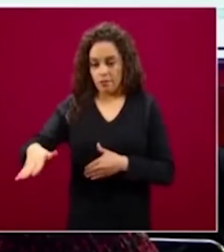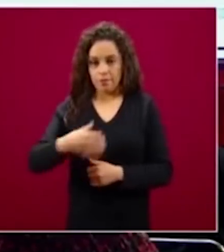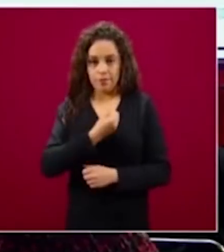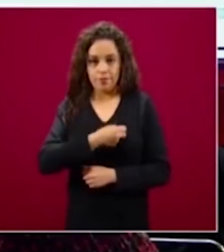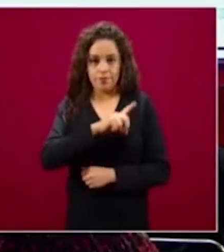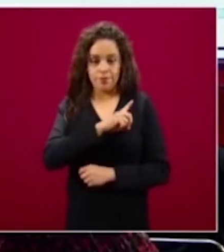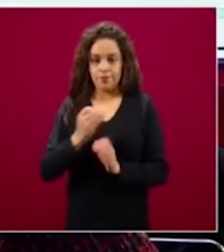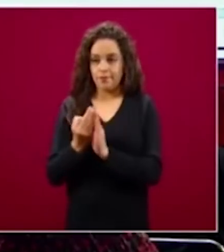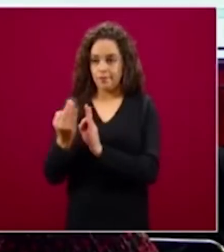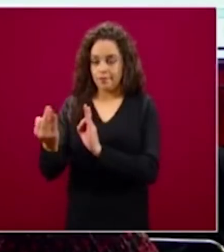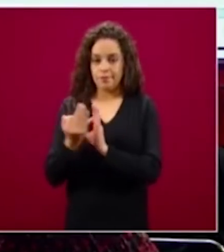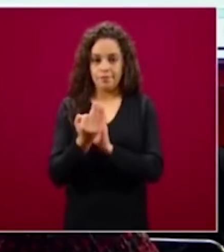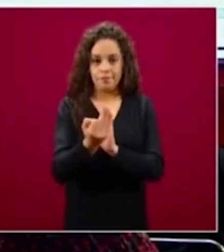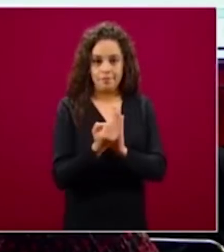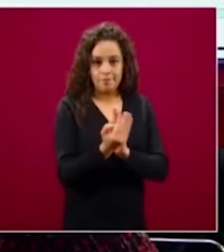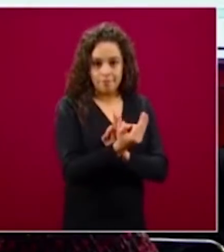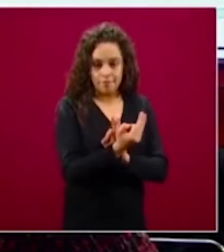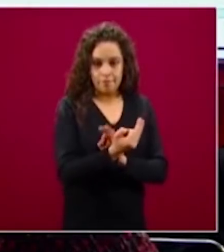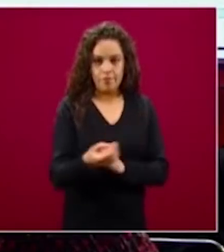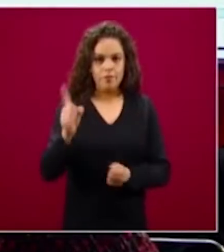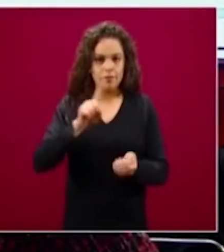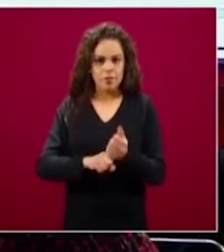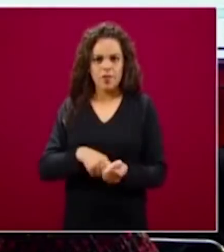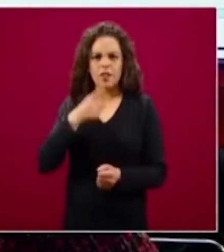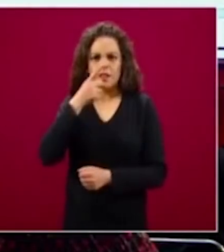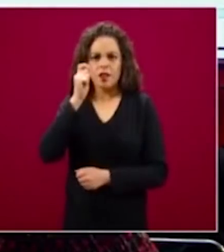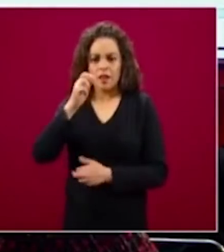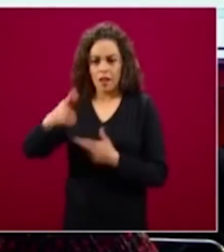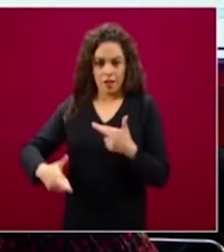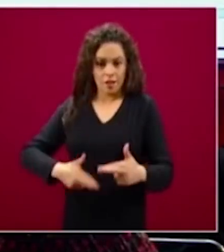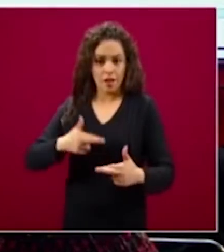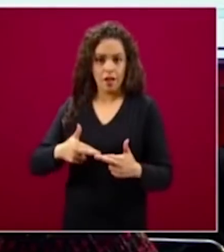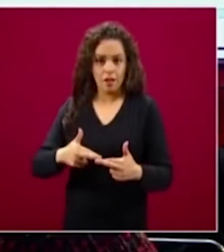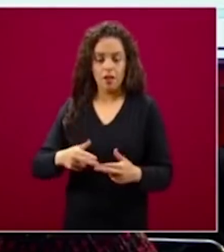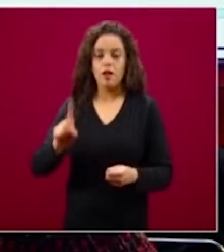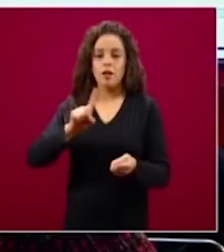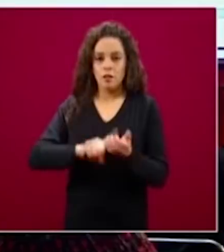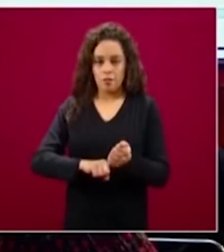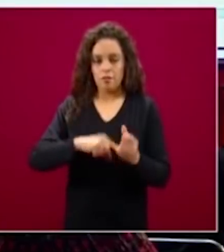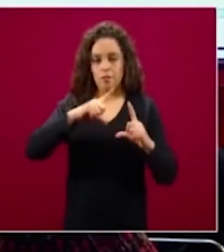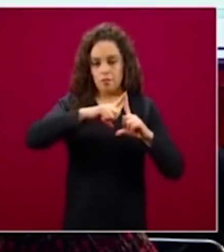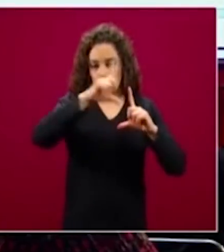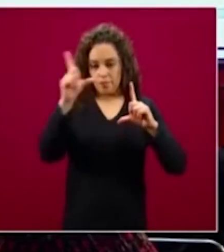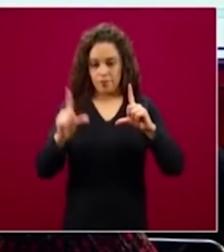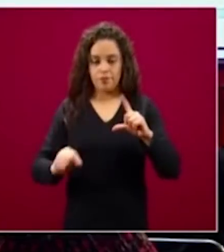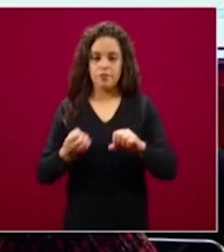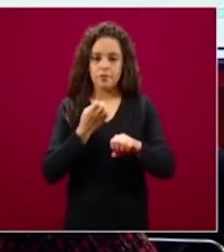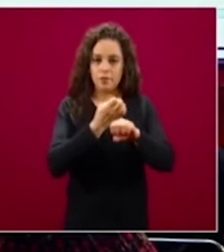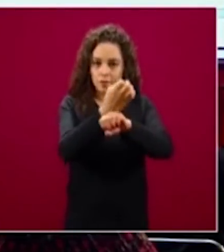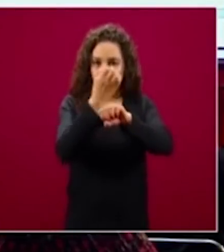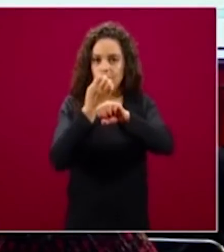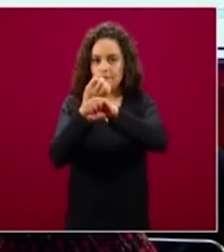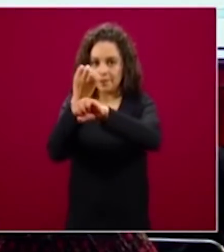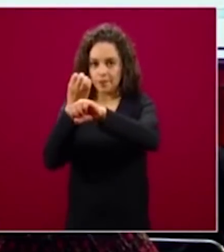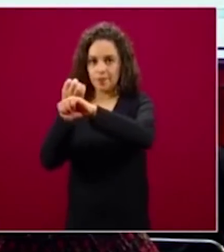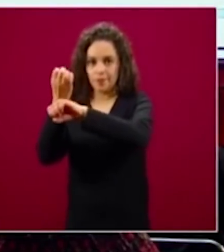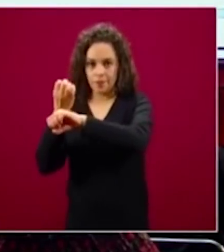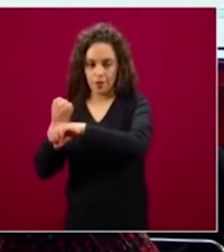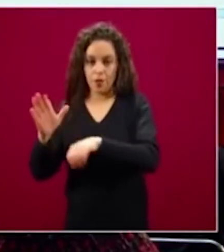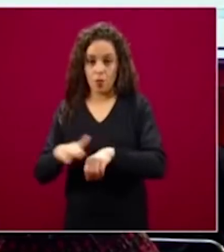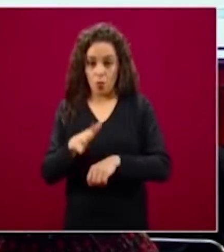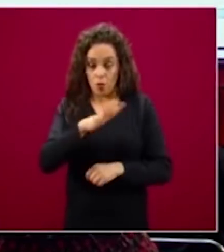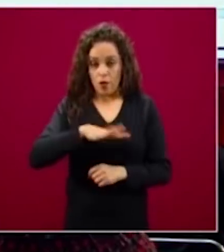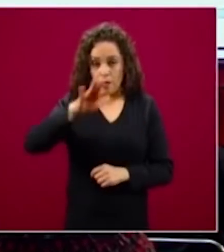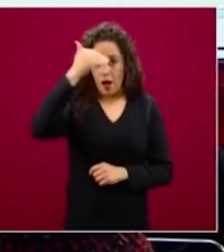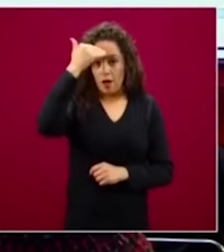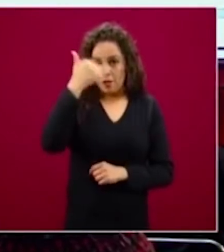Y cuando decimos regionalizar, lo decimos precisamente que lo hace a nivel de entidad federativa, porque como sabemos, la epidemia en México